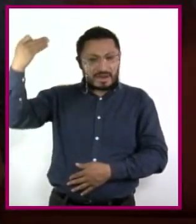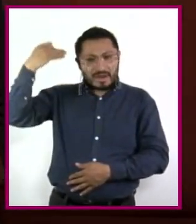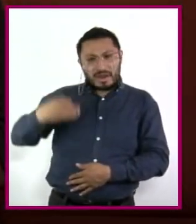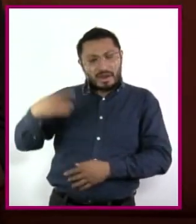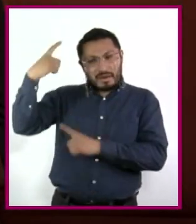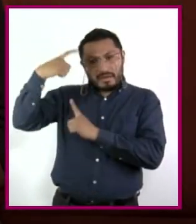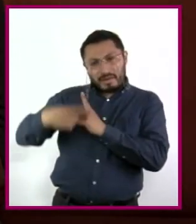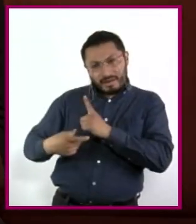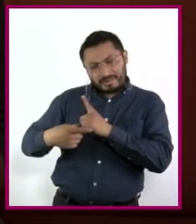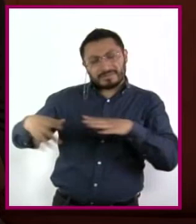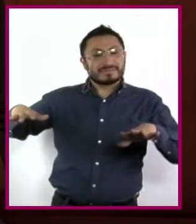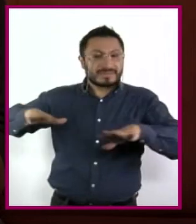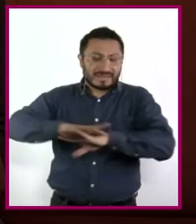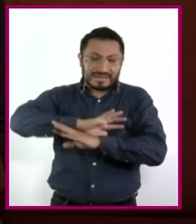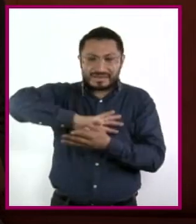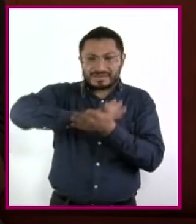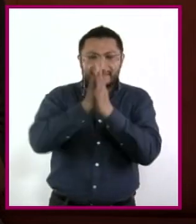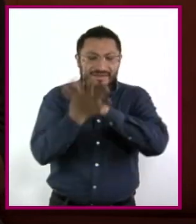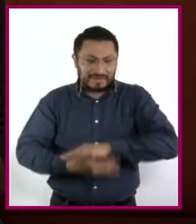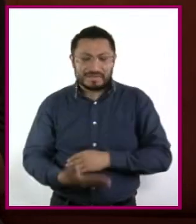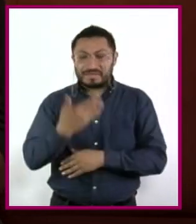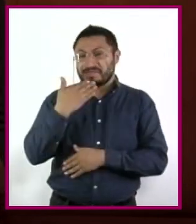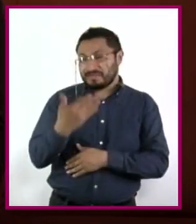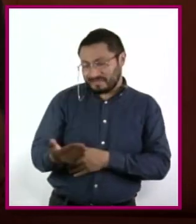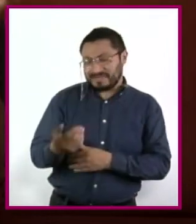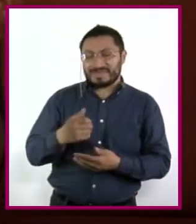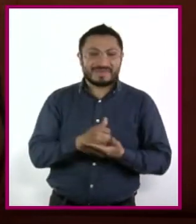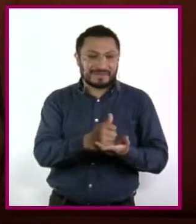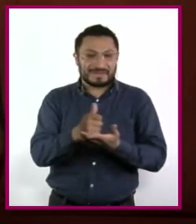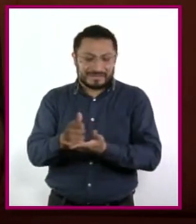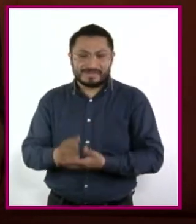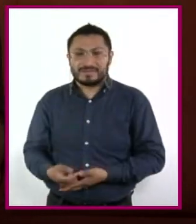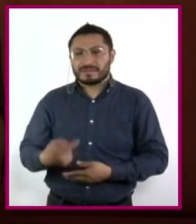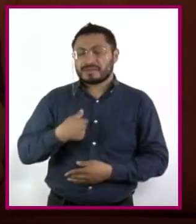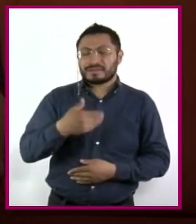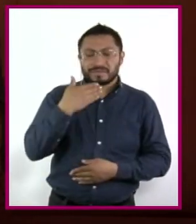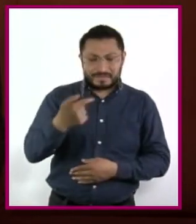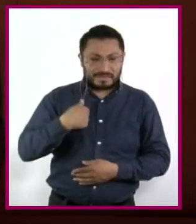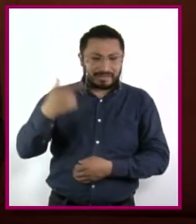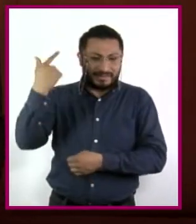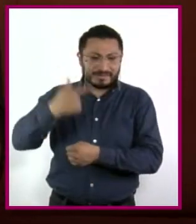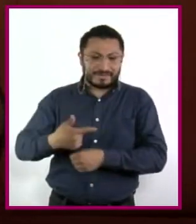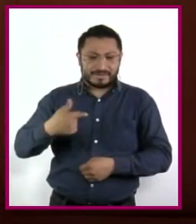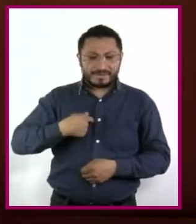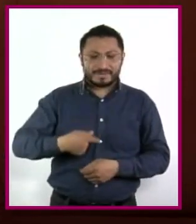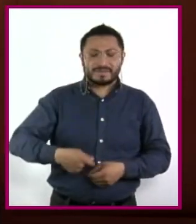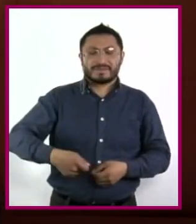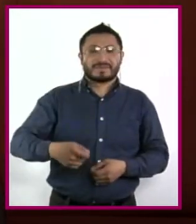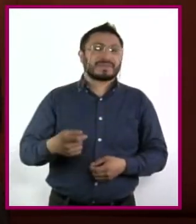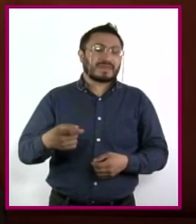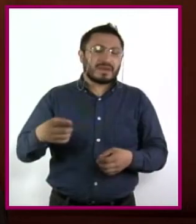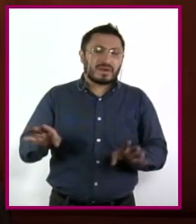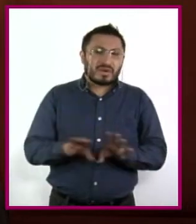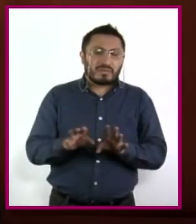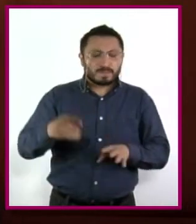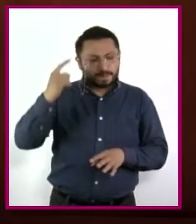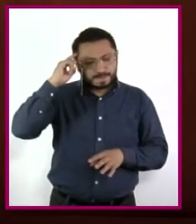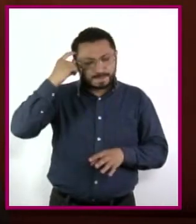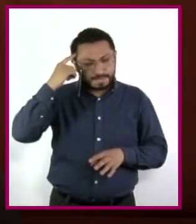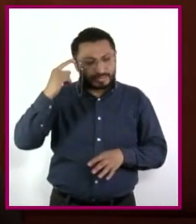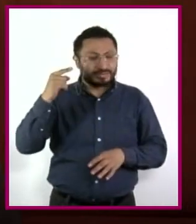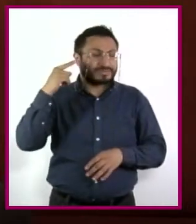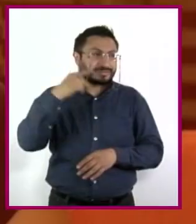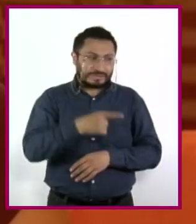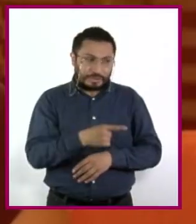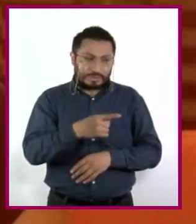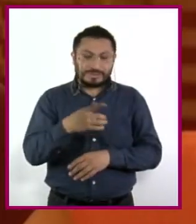modificar. Pues a mí se me sirvió, ¿eh? De entrada ya descubrí que mi disparador o botón de la ira eres tú,